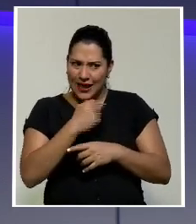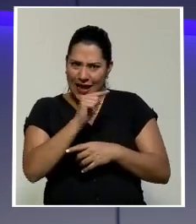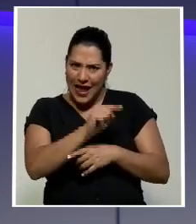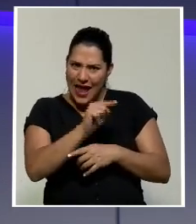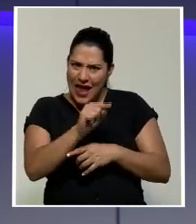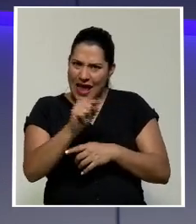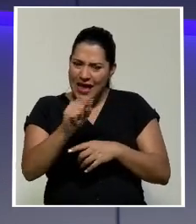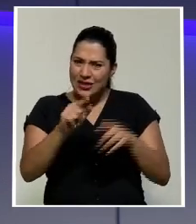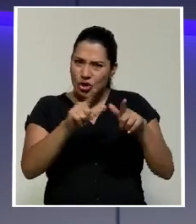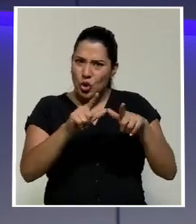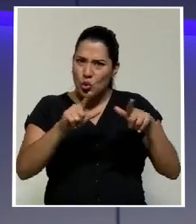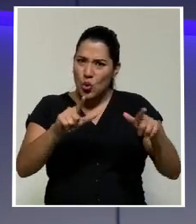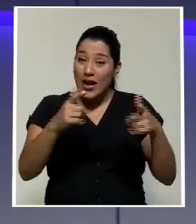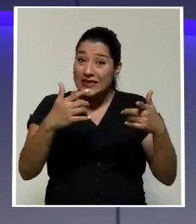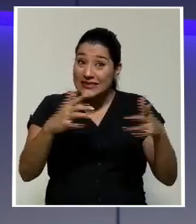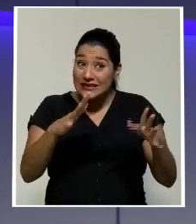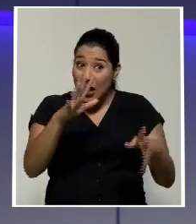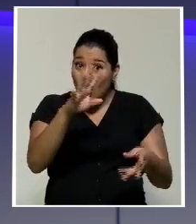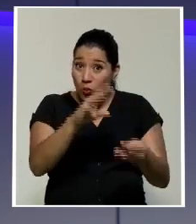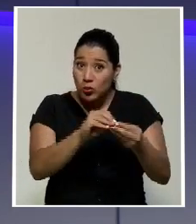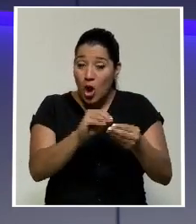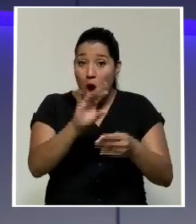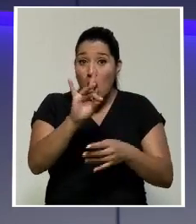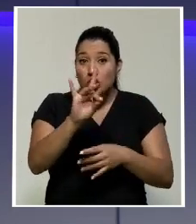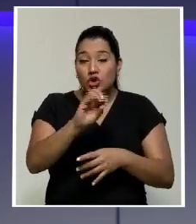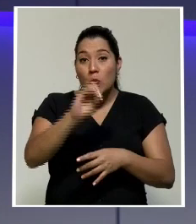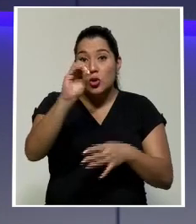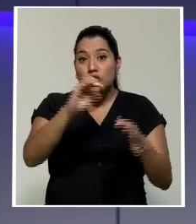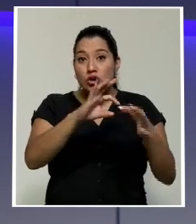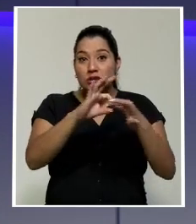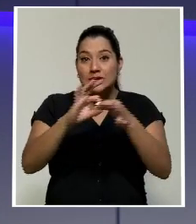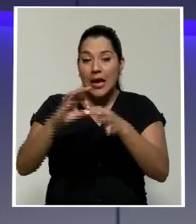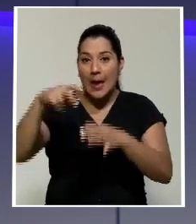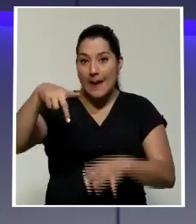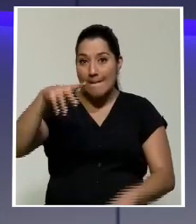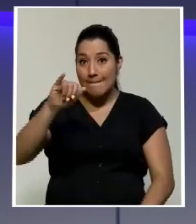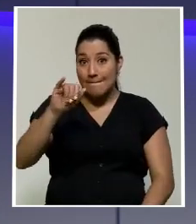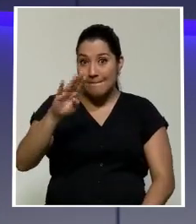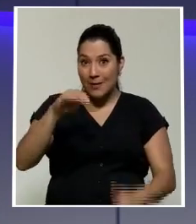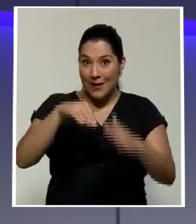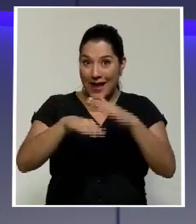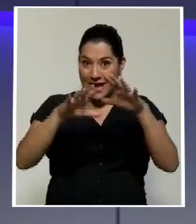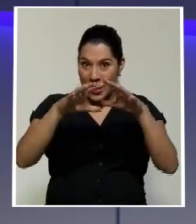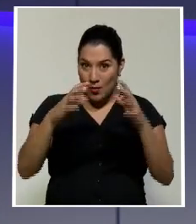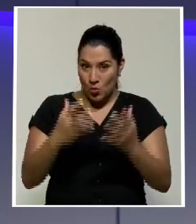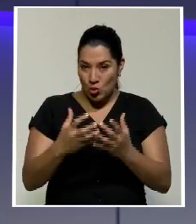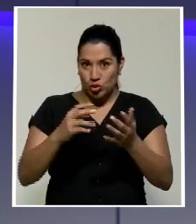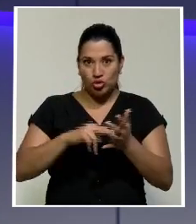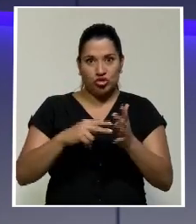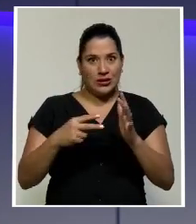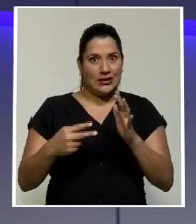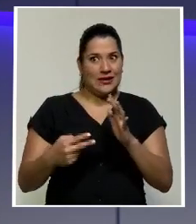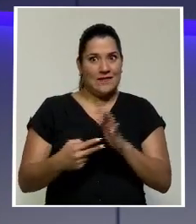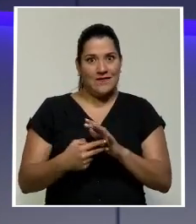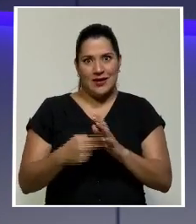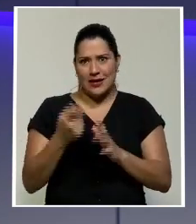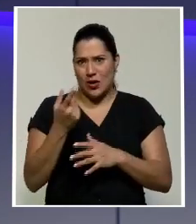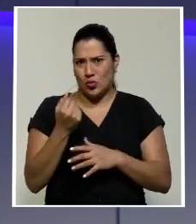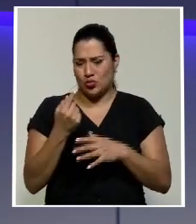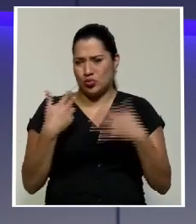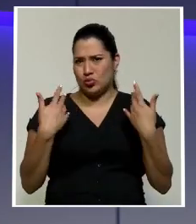el 8% del Producto Interno Bruto mundial, es decir, una cifra